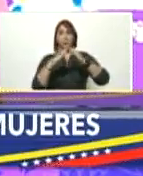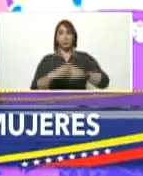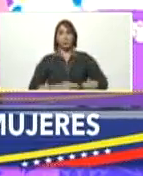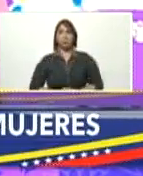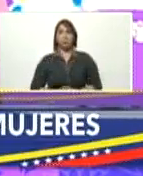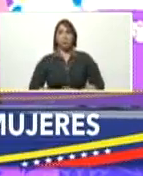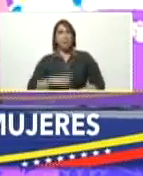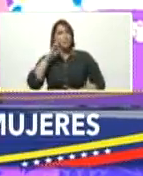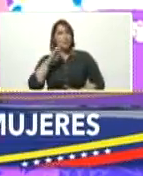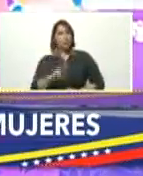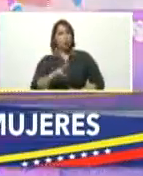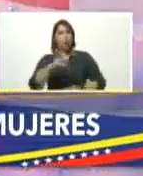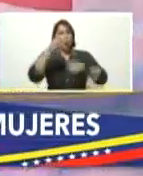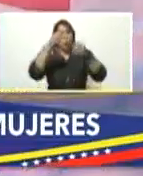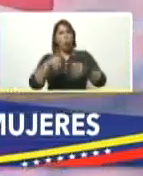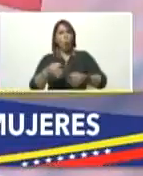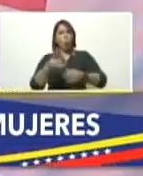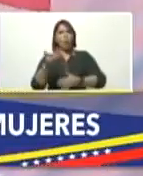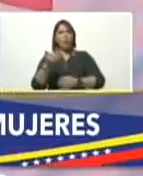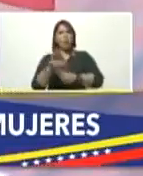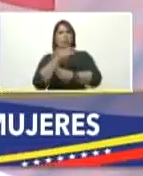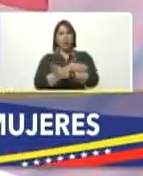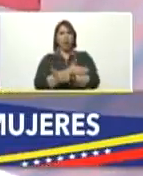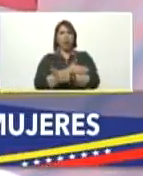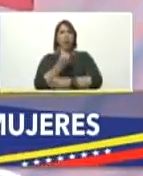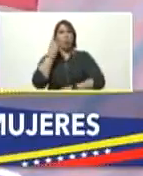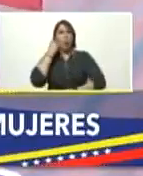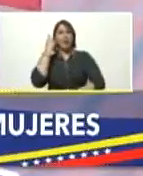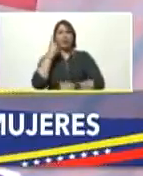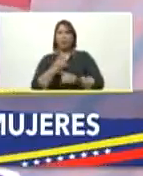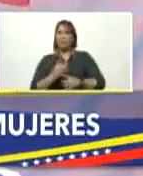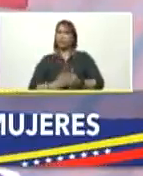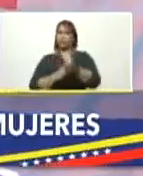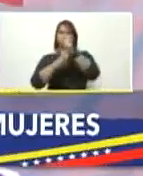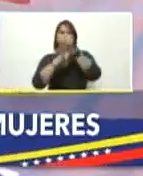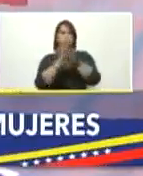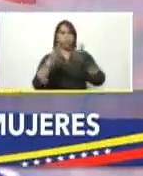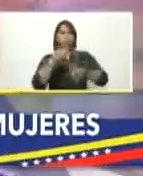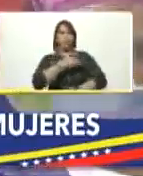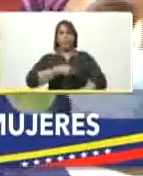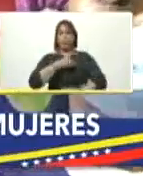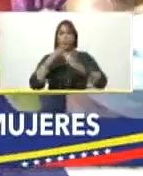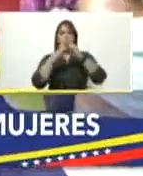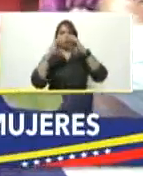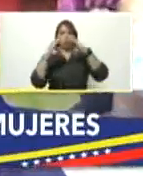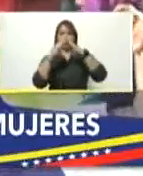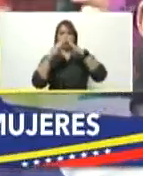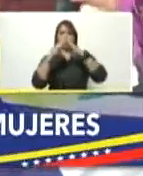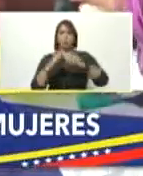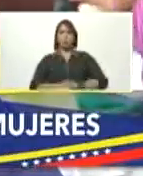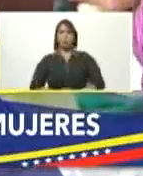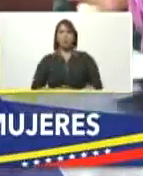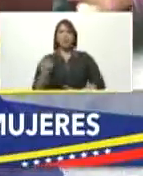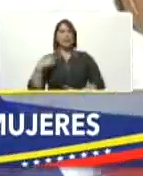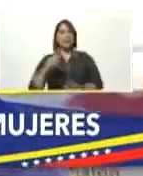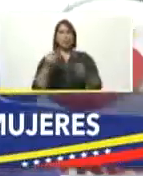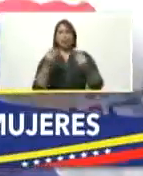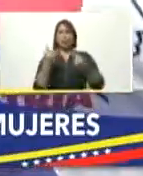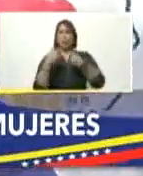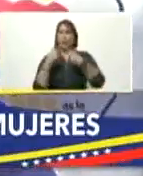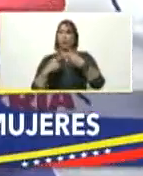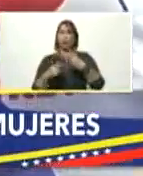y la visión original de que sea la mujer la lideresa de la gran misión Hogares de la Patria. Tiene muchas cosas